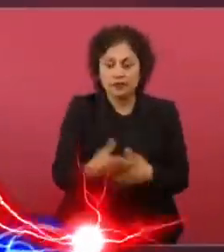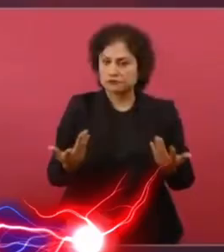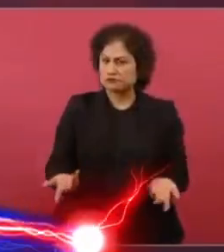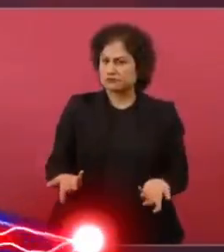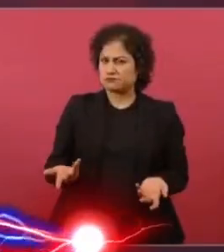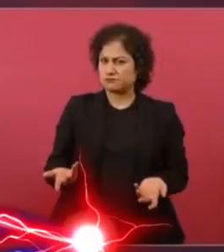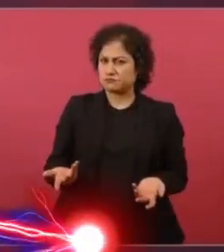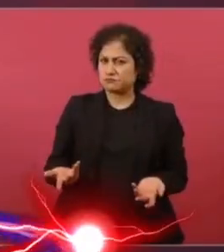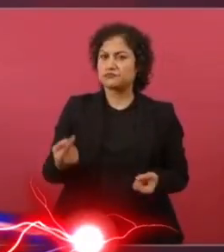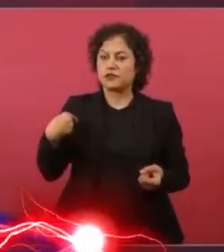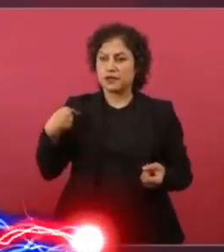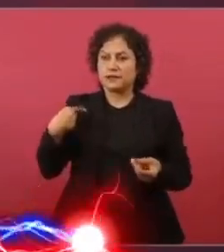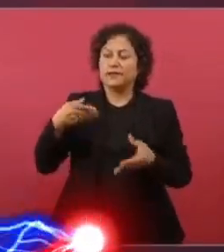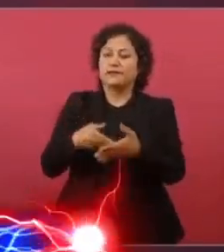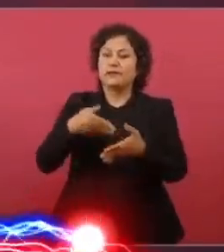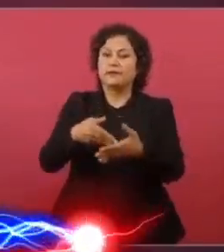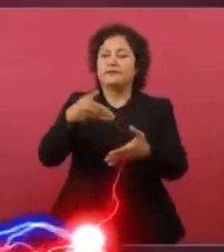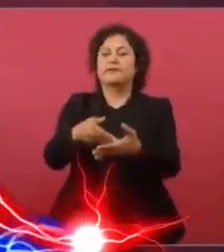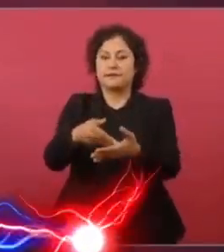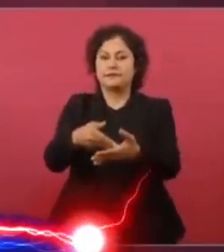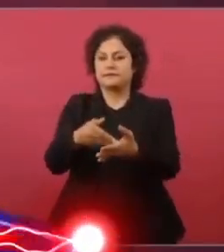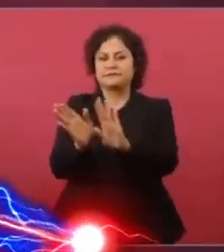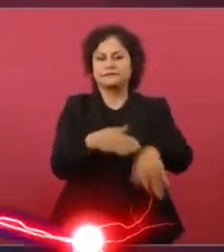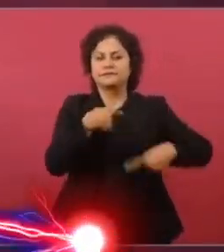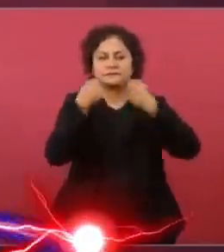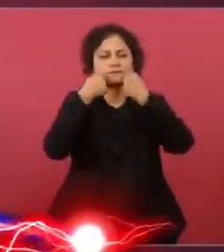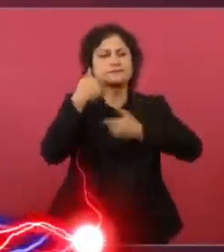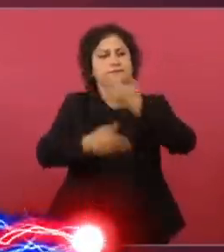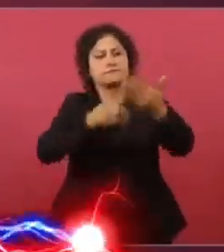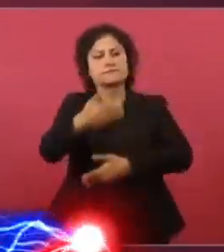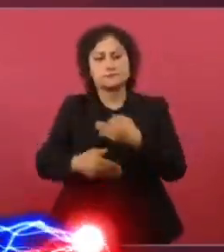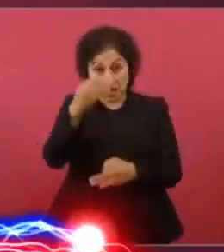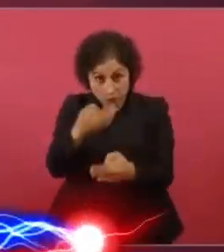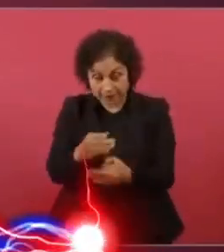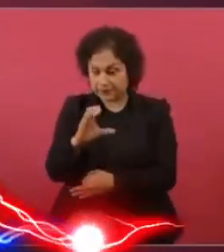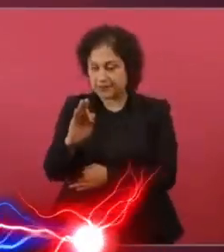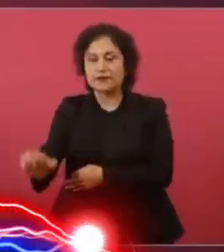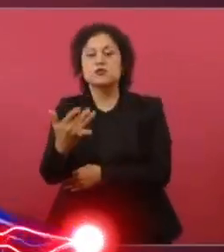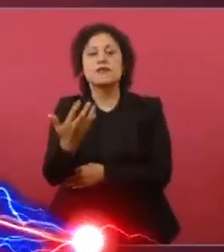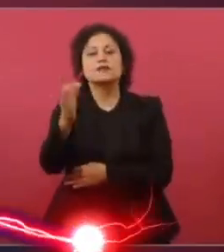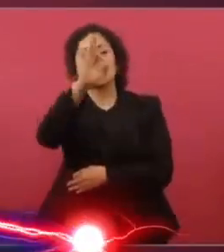Federal tiene el 55% de la generación de energía eléctrica. Y la vamos a dejar